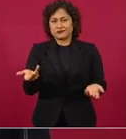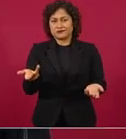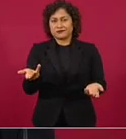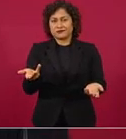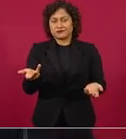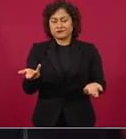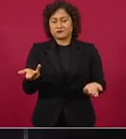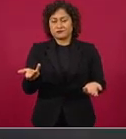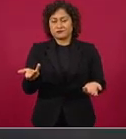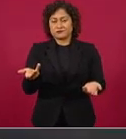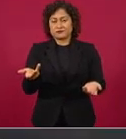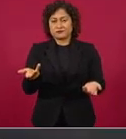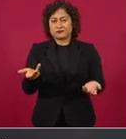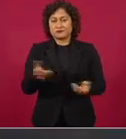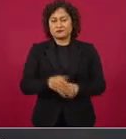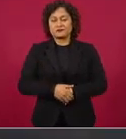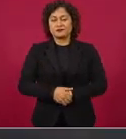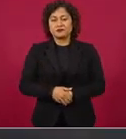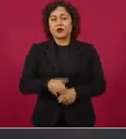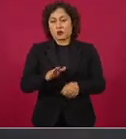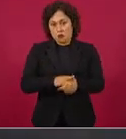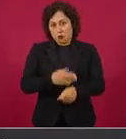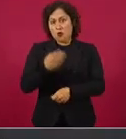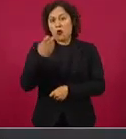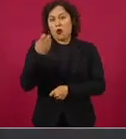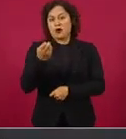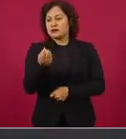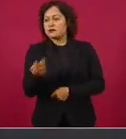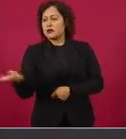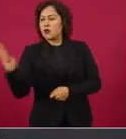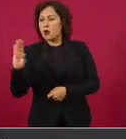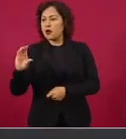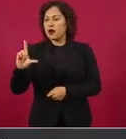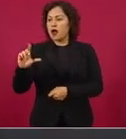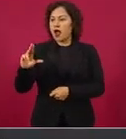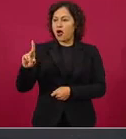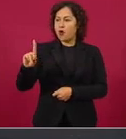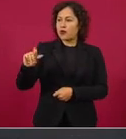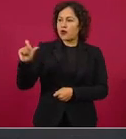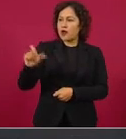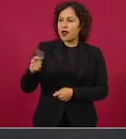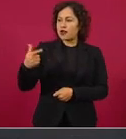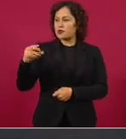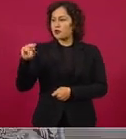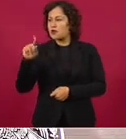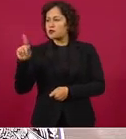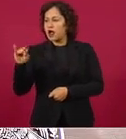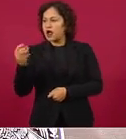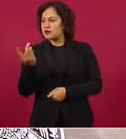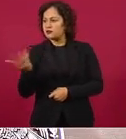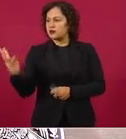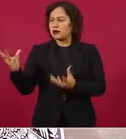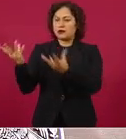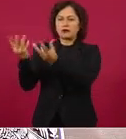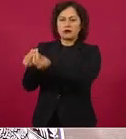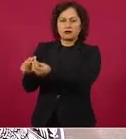Pues por eso Claudia X. González y todos ellos en contra.